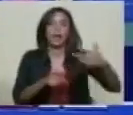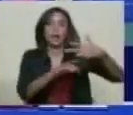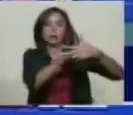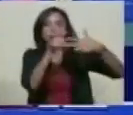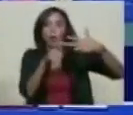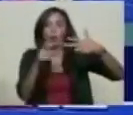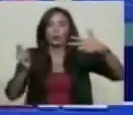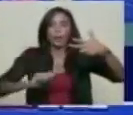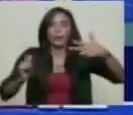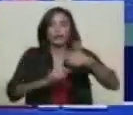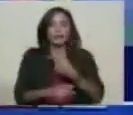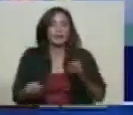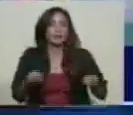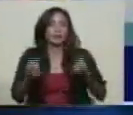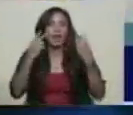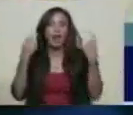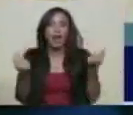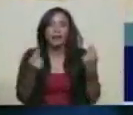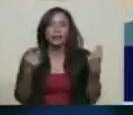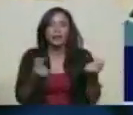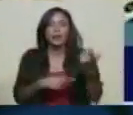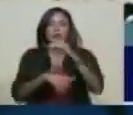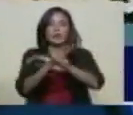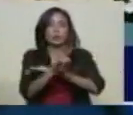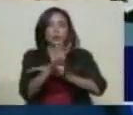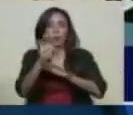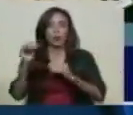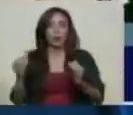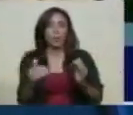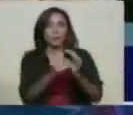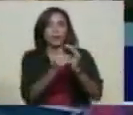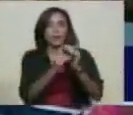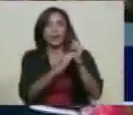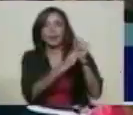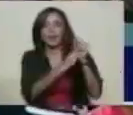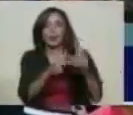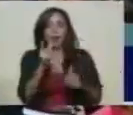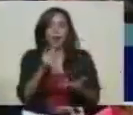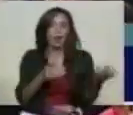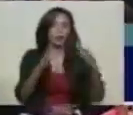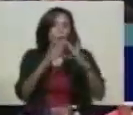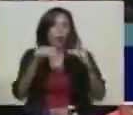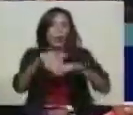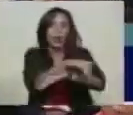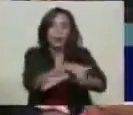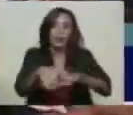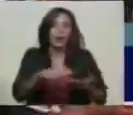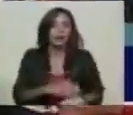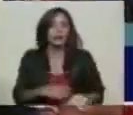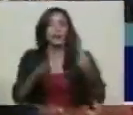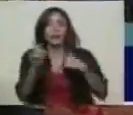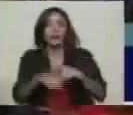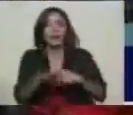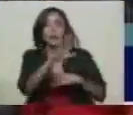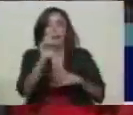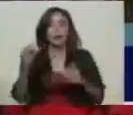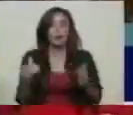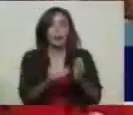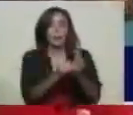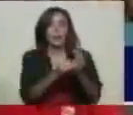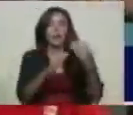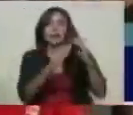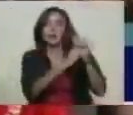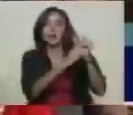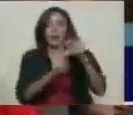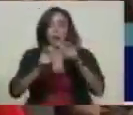de activación de los 240 mil líderes de calle y de los 40 mil líderes de